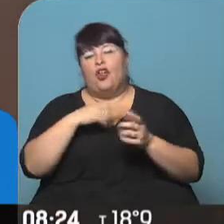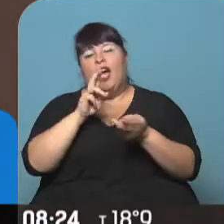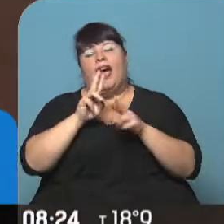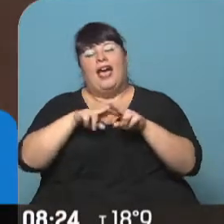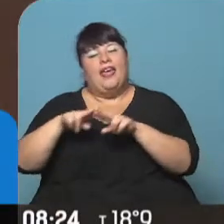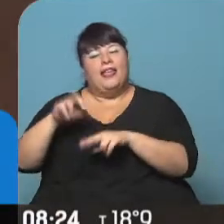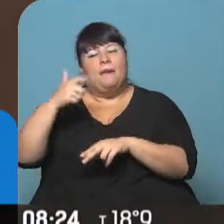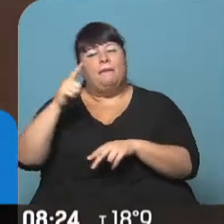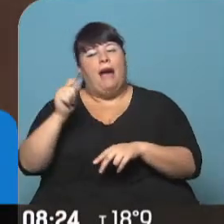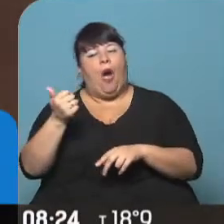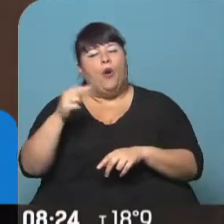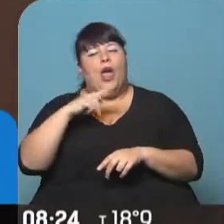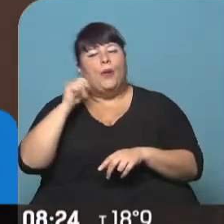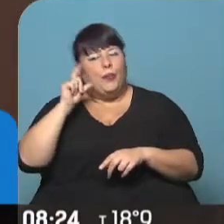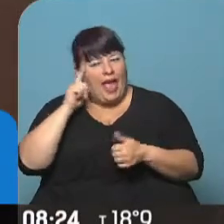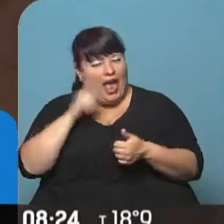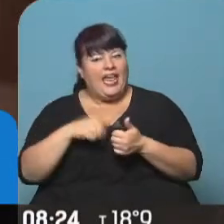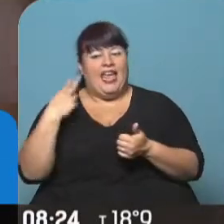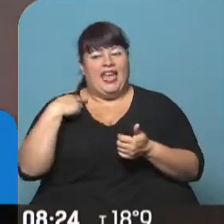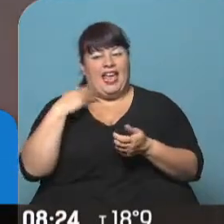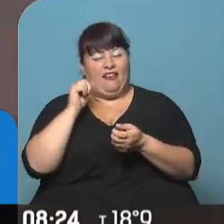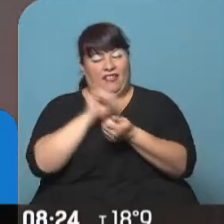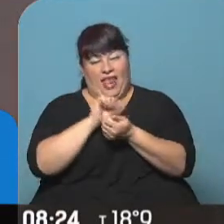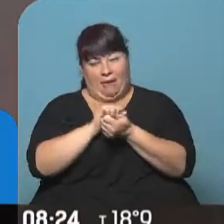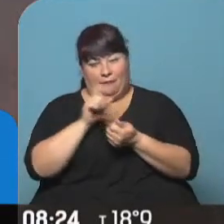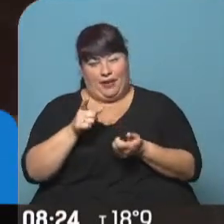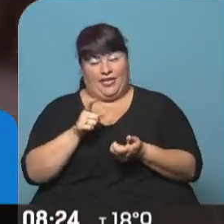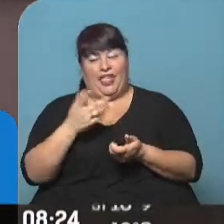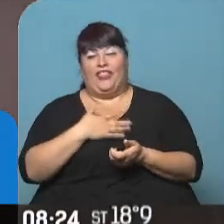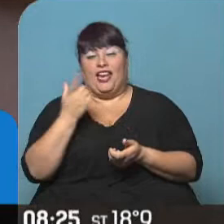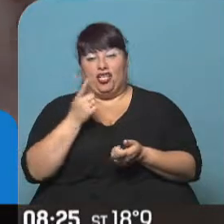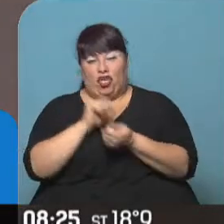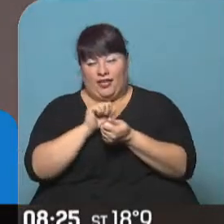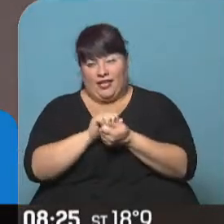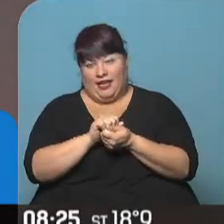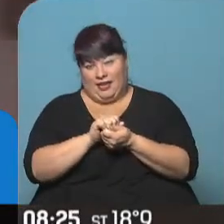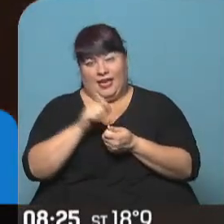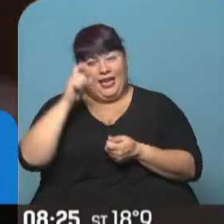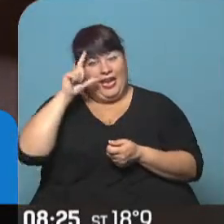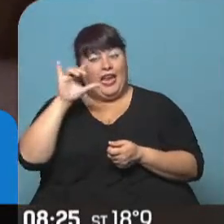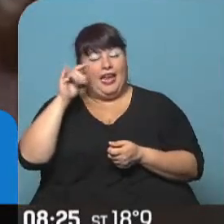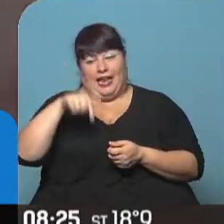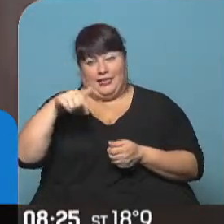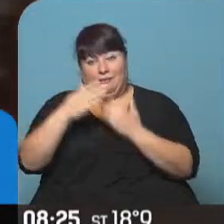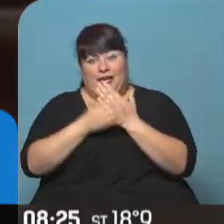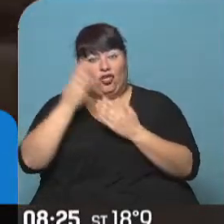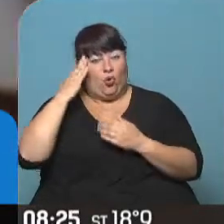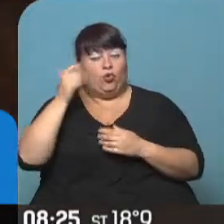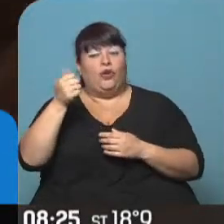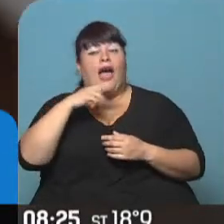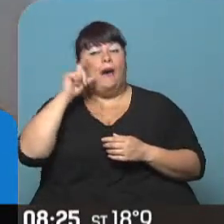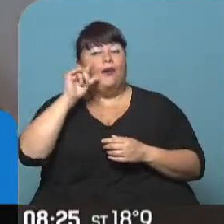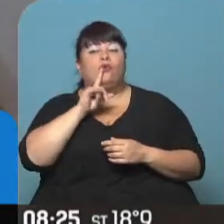era Paula Viale y el jefe de la editorial, el director editorial de la editorial era el hoy ministro de Cultura, Paula